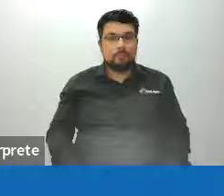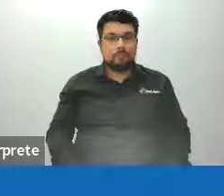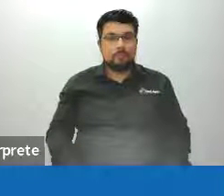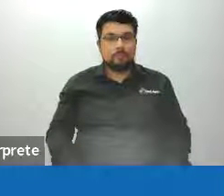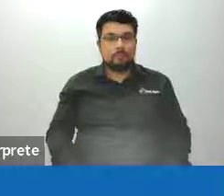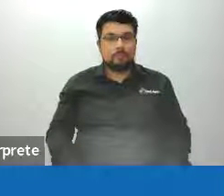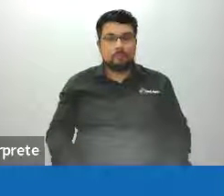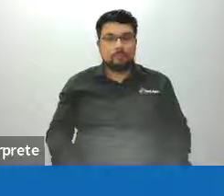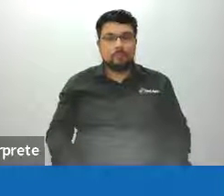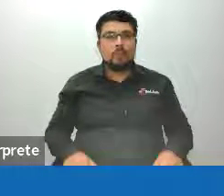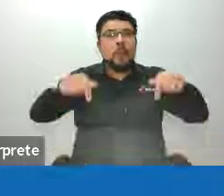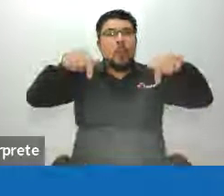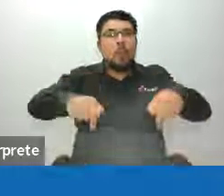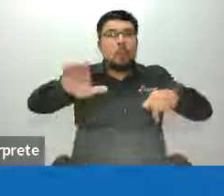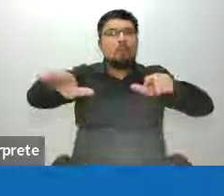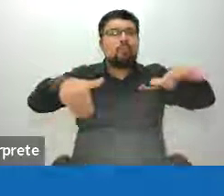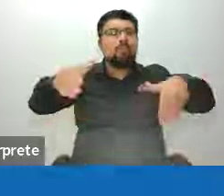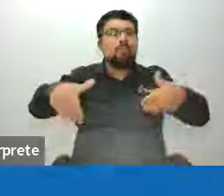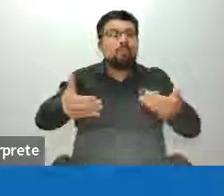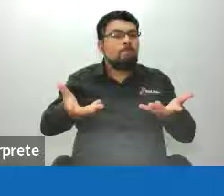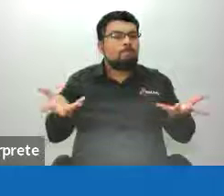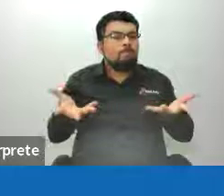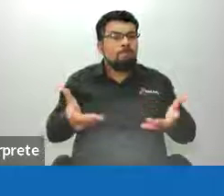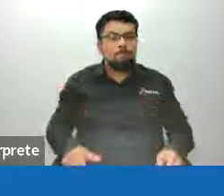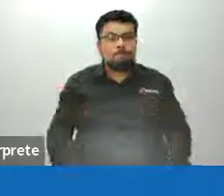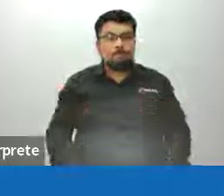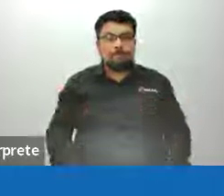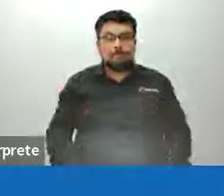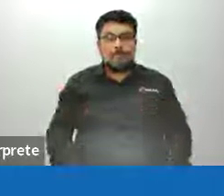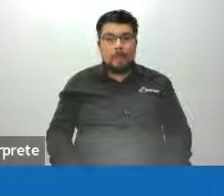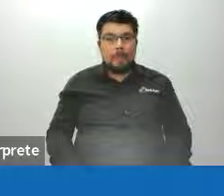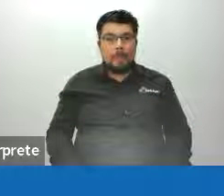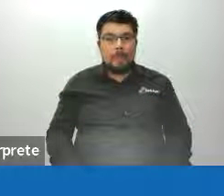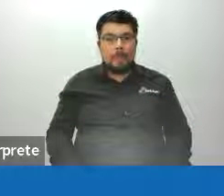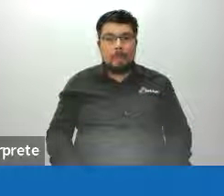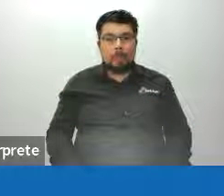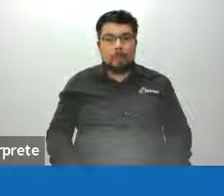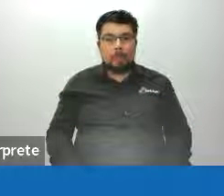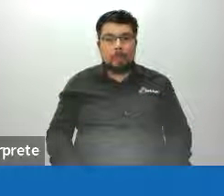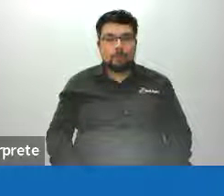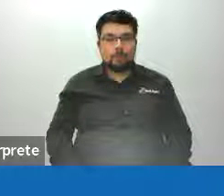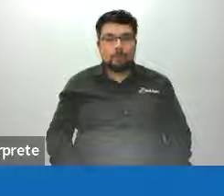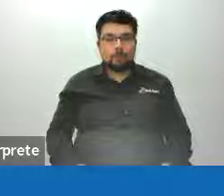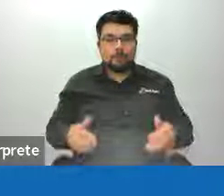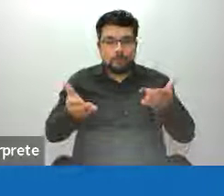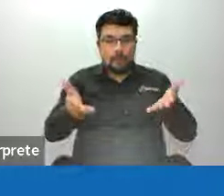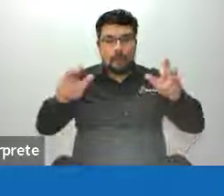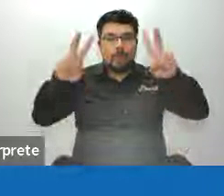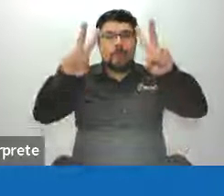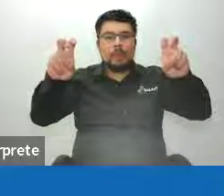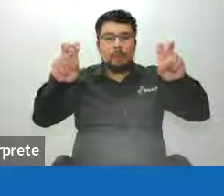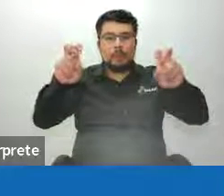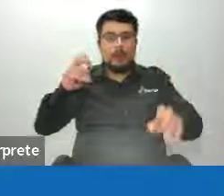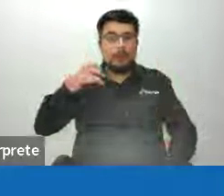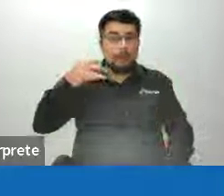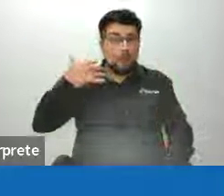La convocatoria de hoy día nos lleva a, a este tema fundamental, como